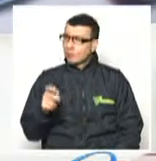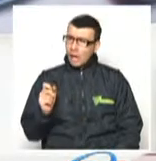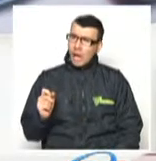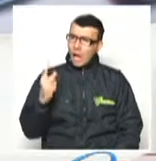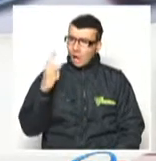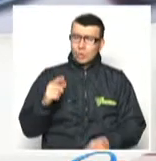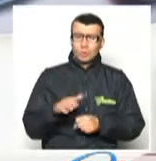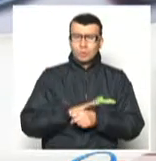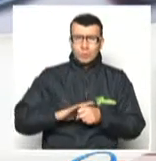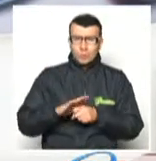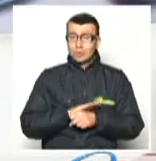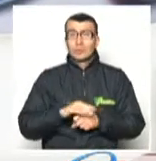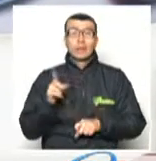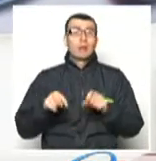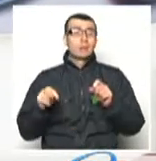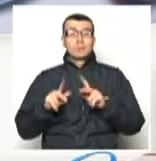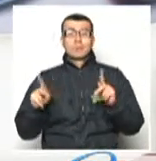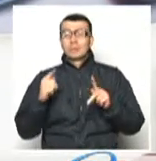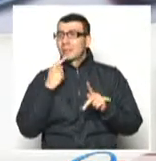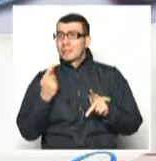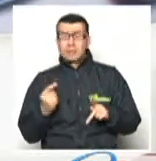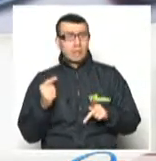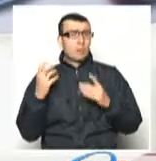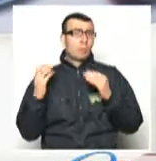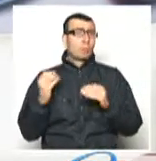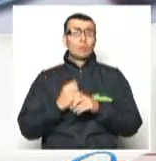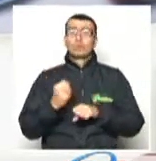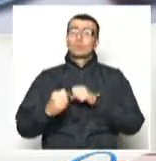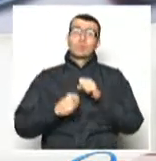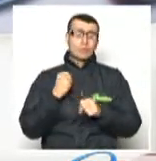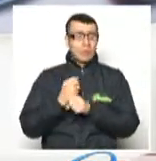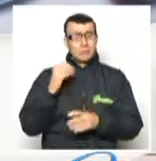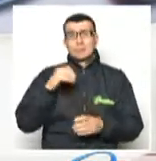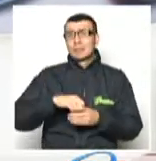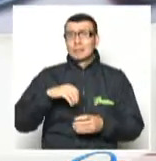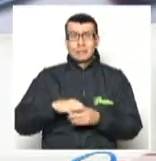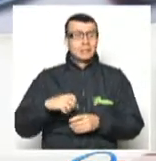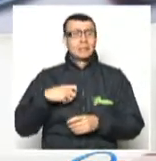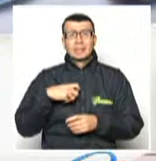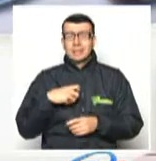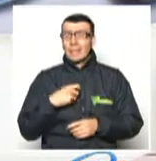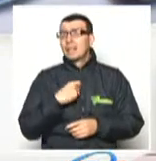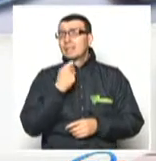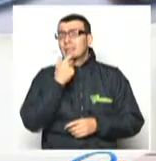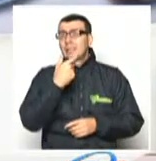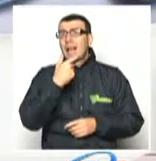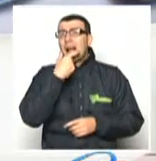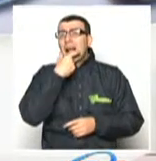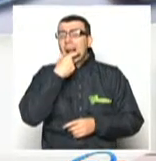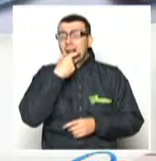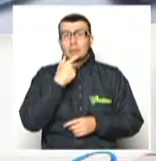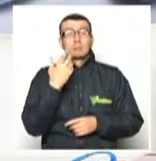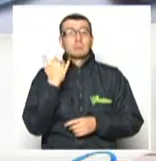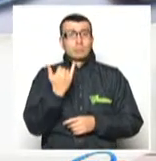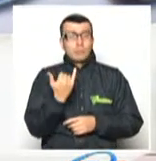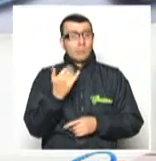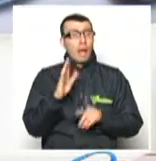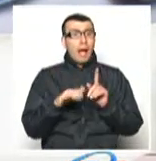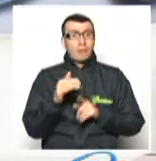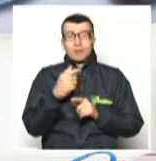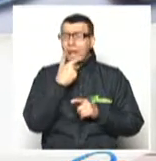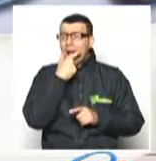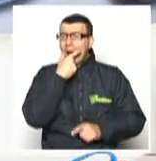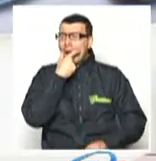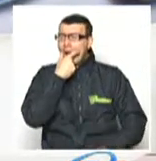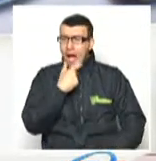los pacientes que dicen que llevan muchos años con prótesis, que de pronto cuando se las quitan ven que ya se ha